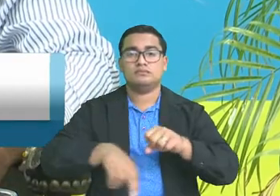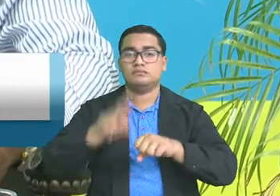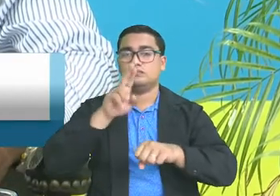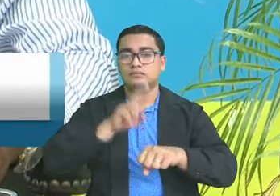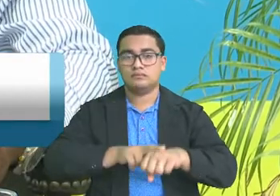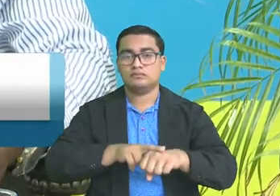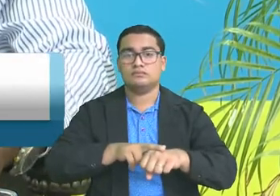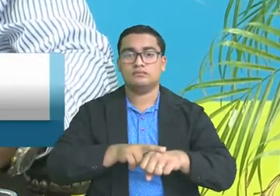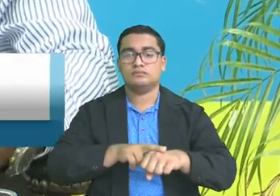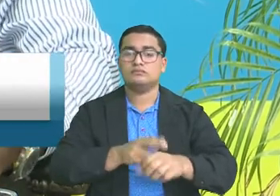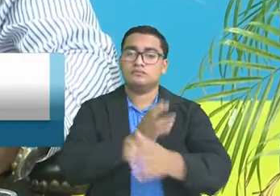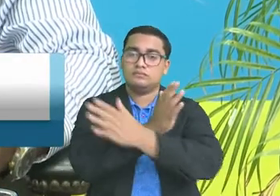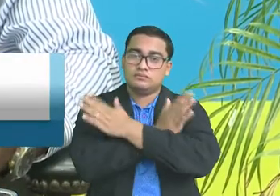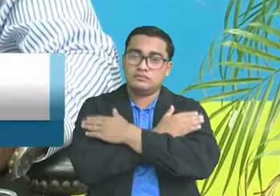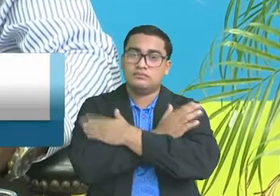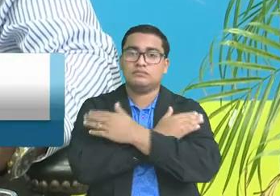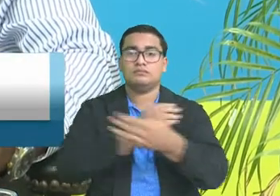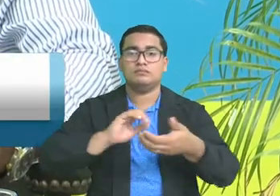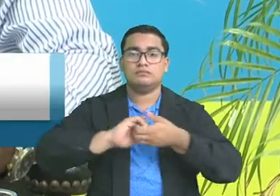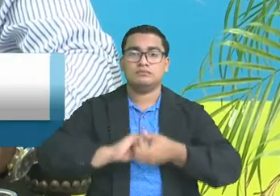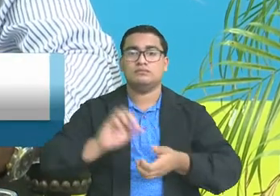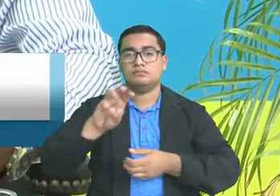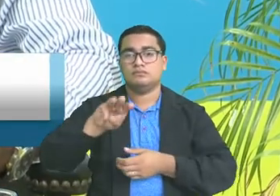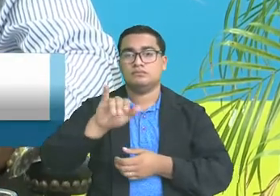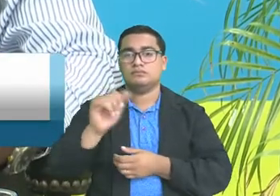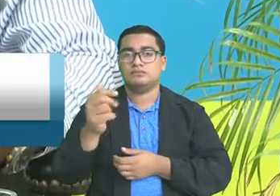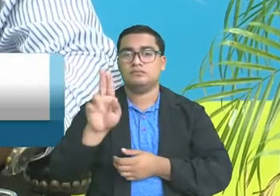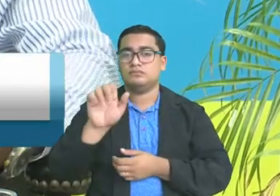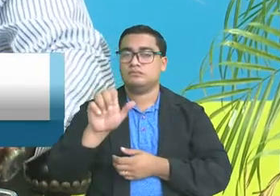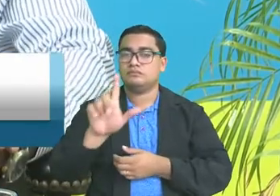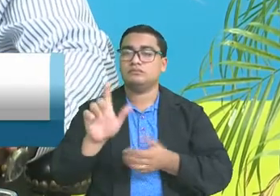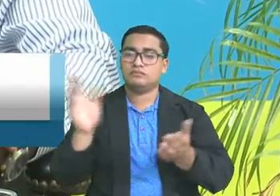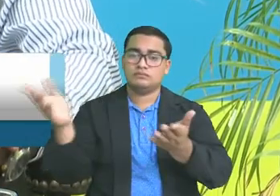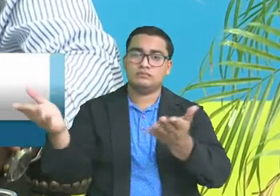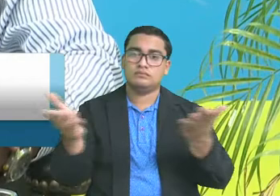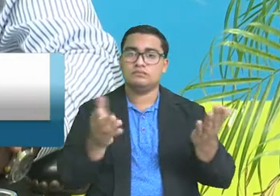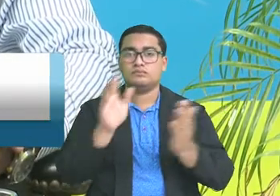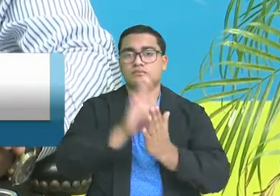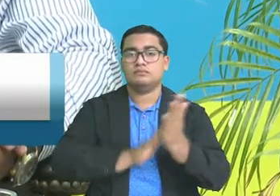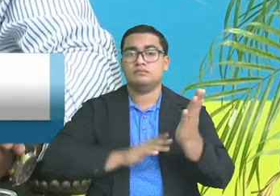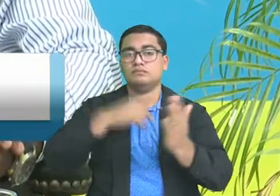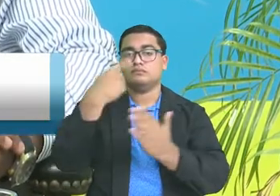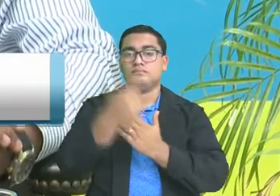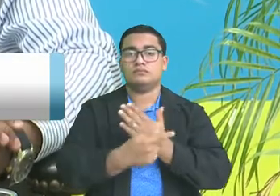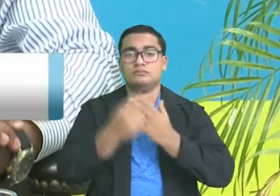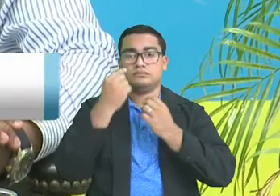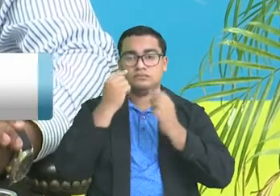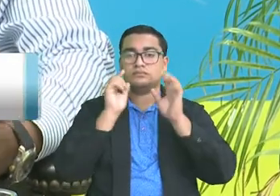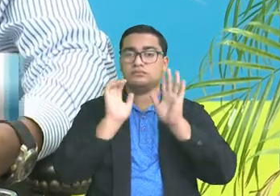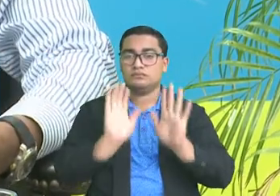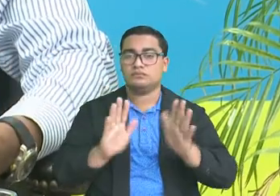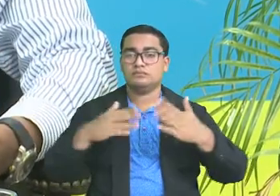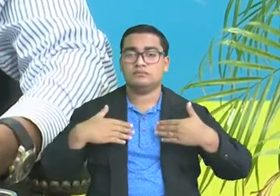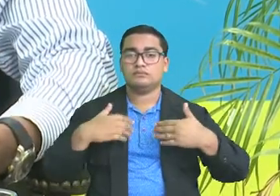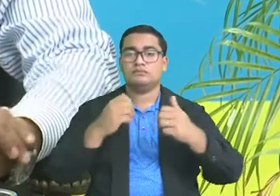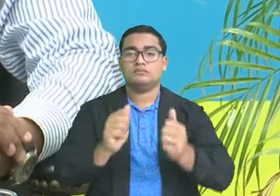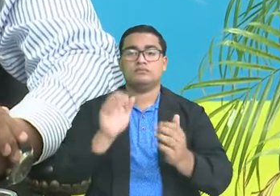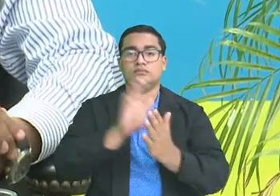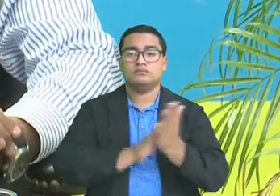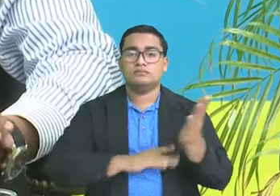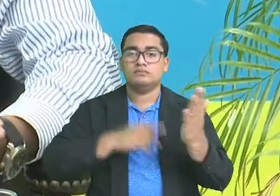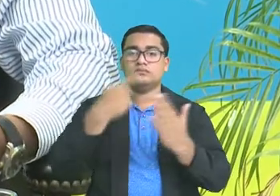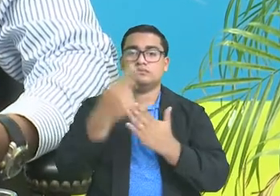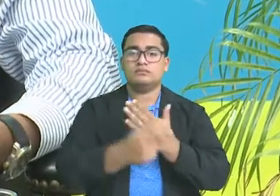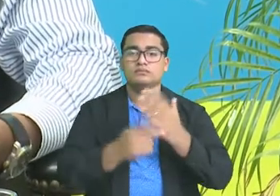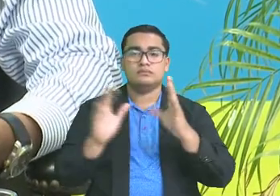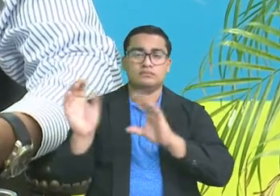Asamblea Nacional. Te saludo a tu amigo de siempre, Miguel Carranza Mena, y te doy la bienvenida a un programa más de Prevenir es Salud, un programa donde